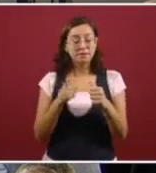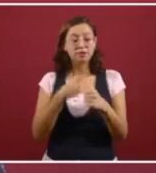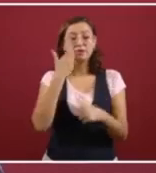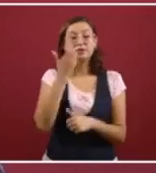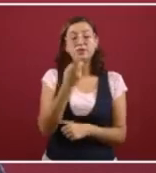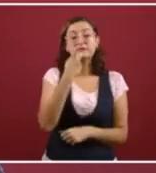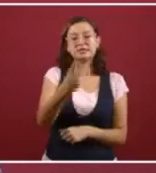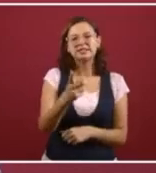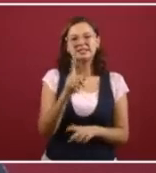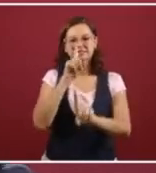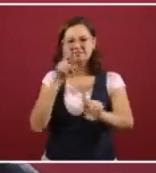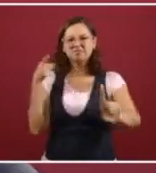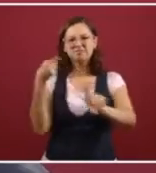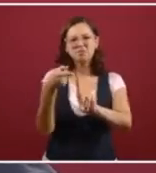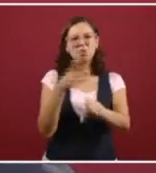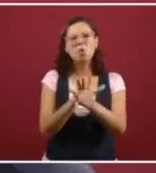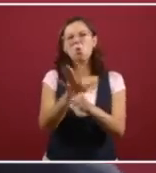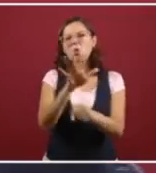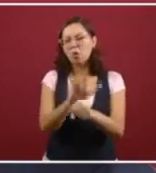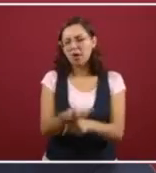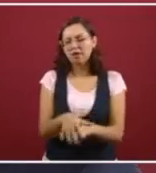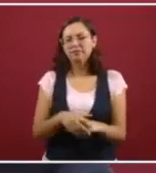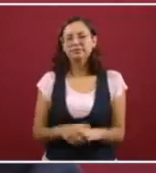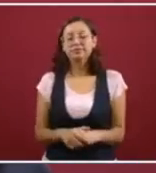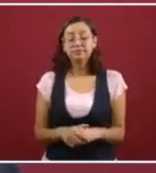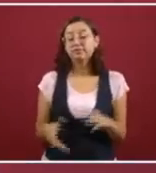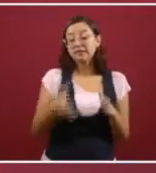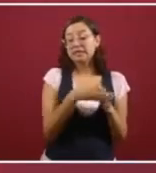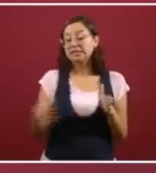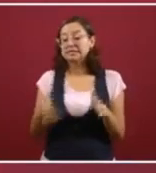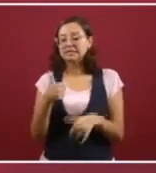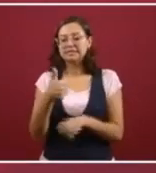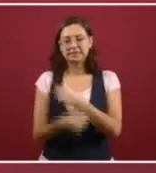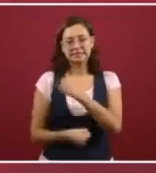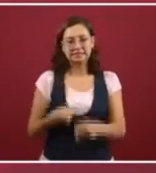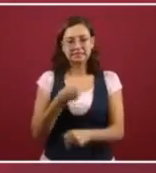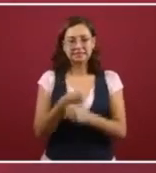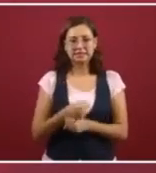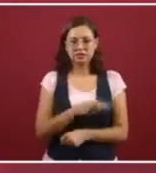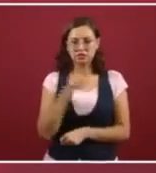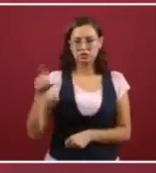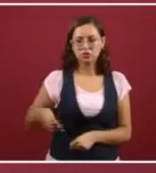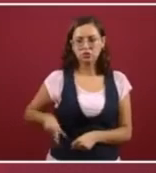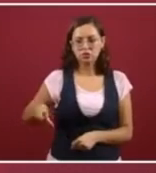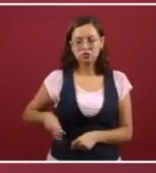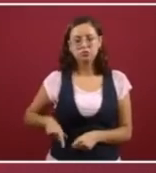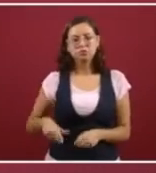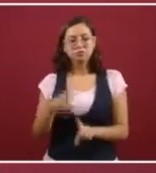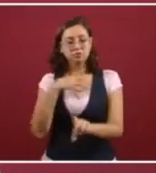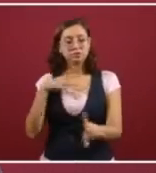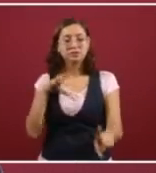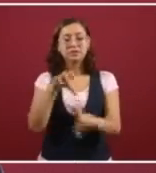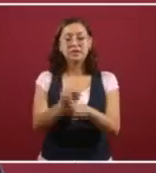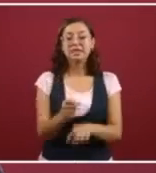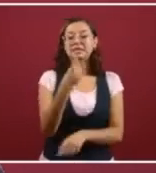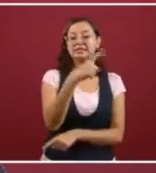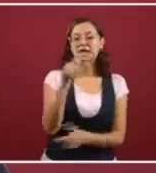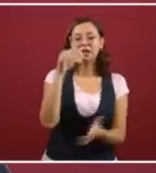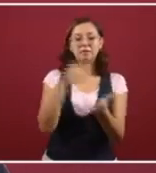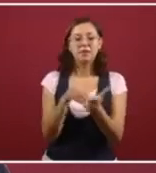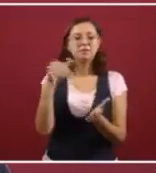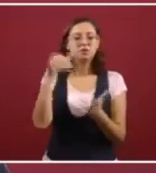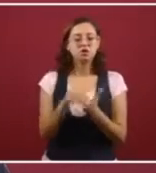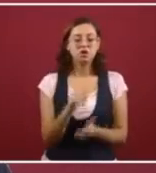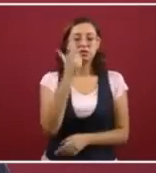este año. Esto implica que en la presente administración se van a lograr cerca de 100 mil millones de pesos que van